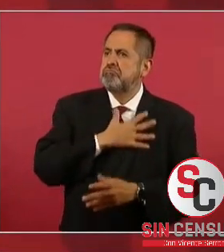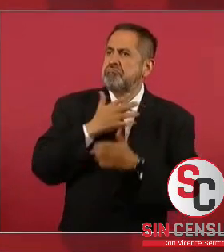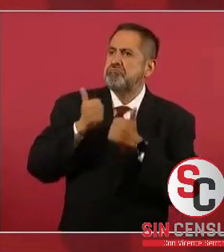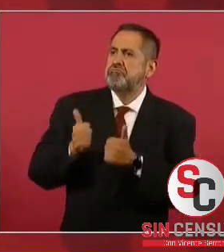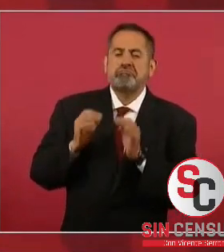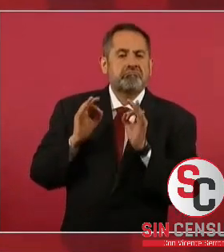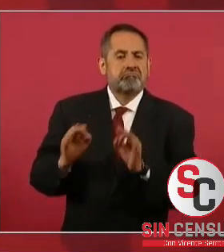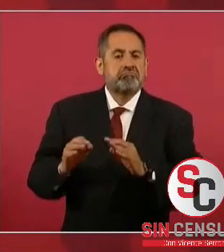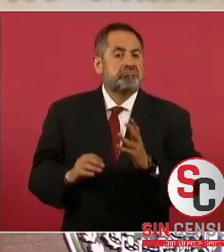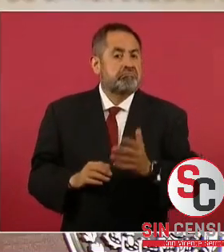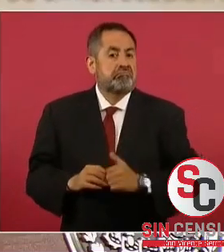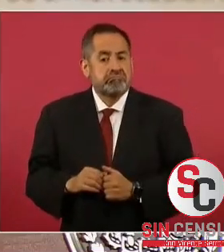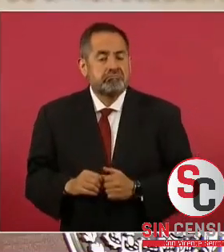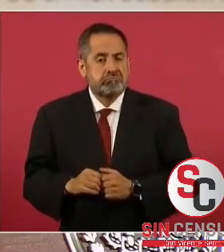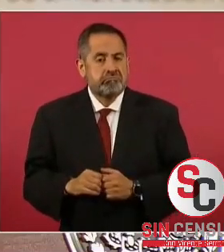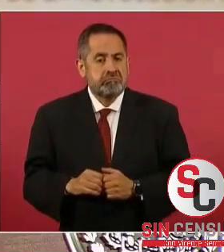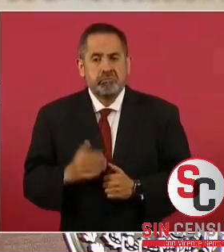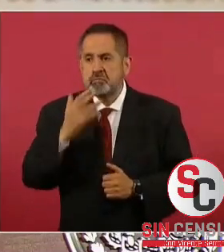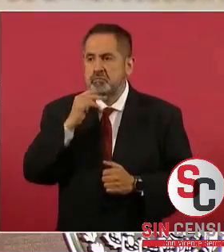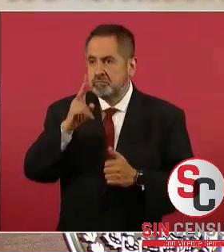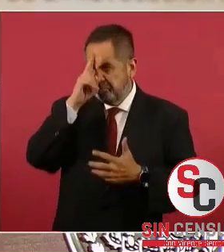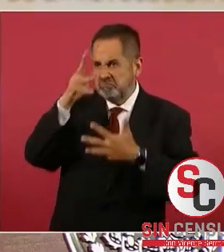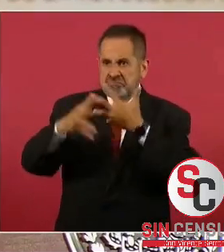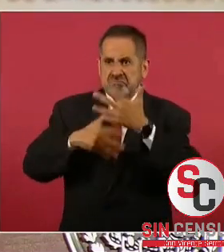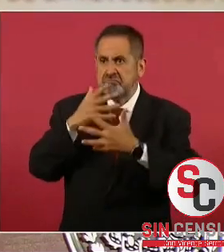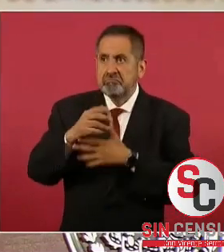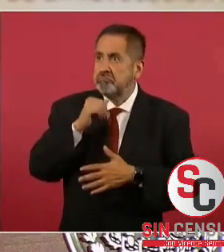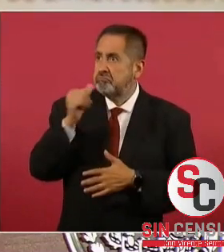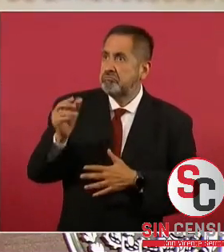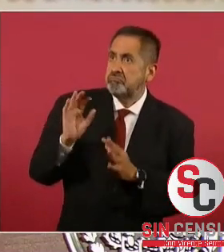y no hay la violencia